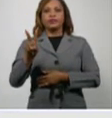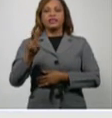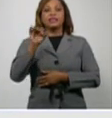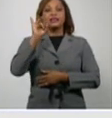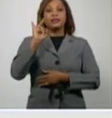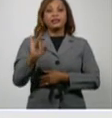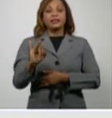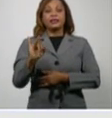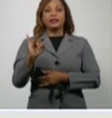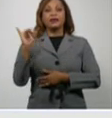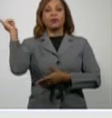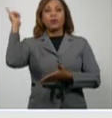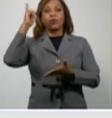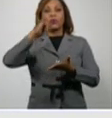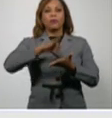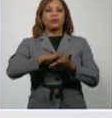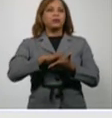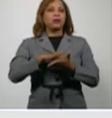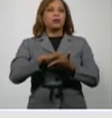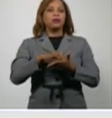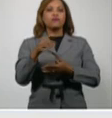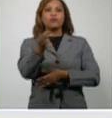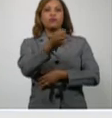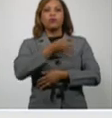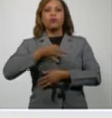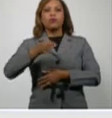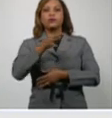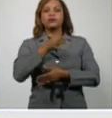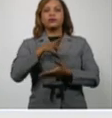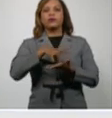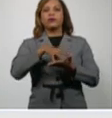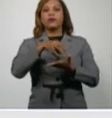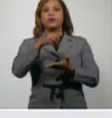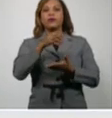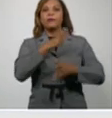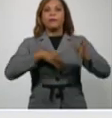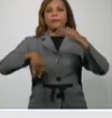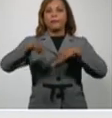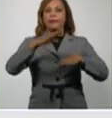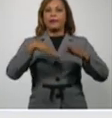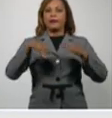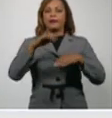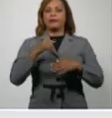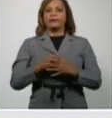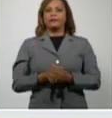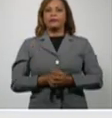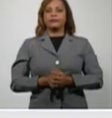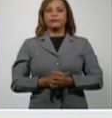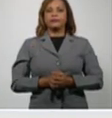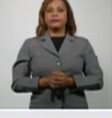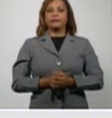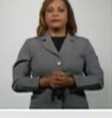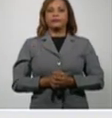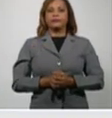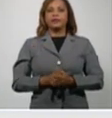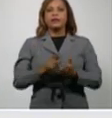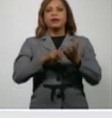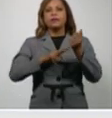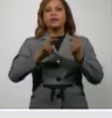importados del municipio Playa en la provincia de La Habana. En Villa Clara,